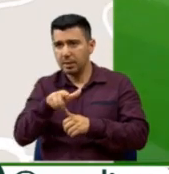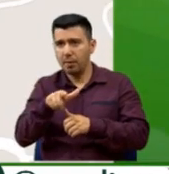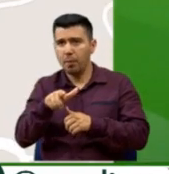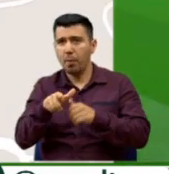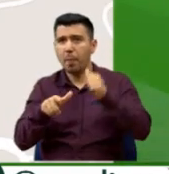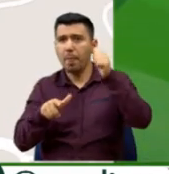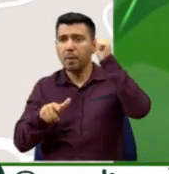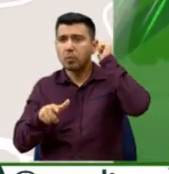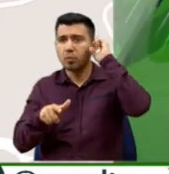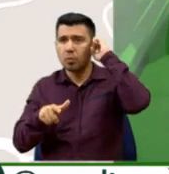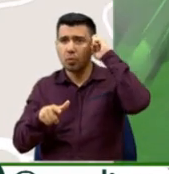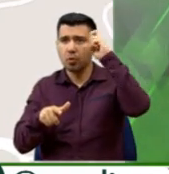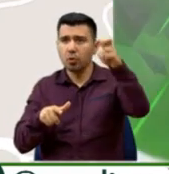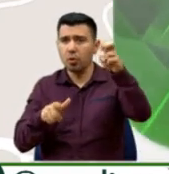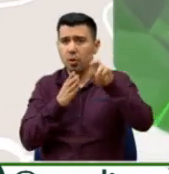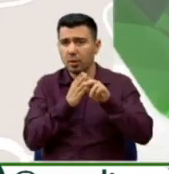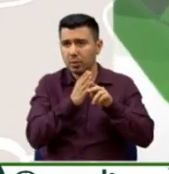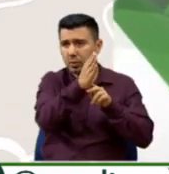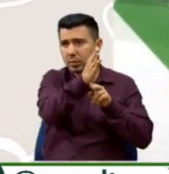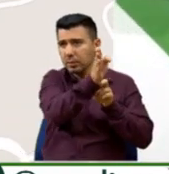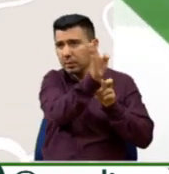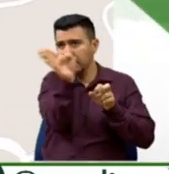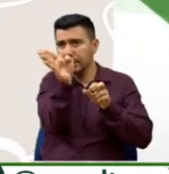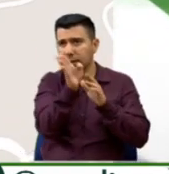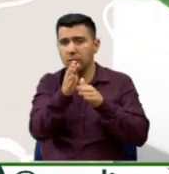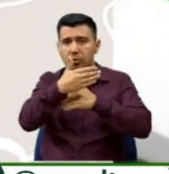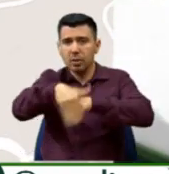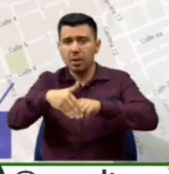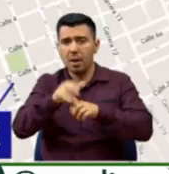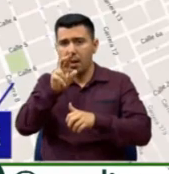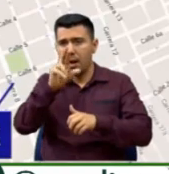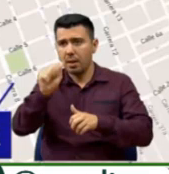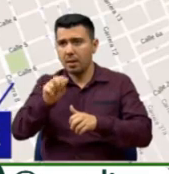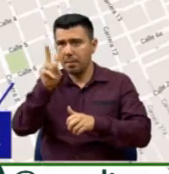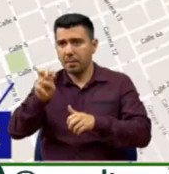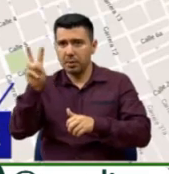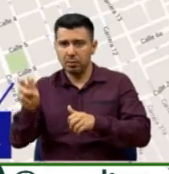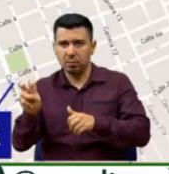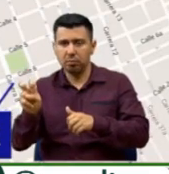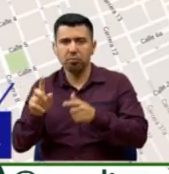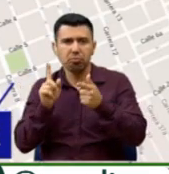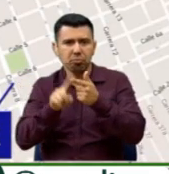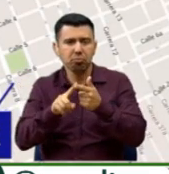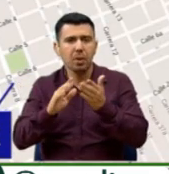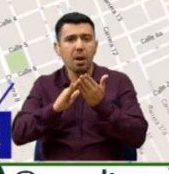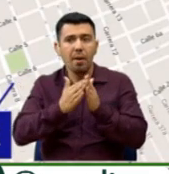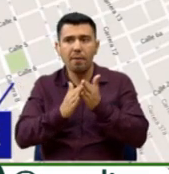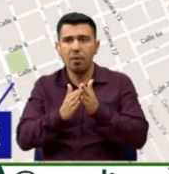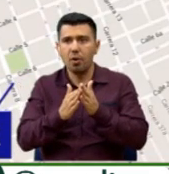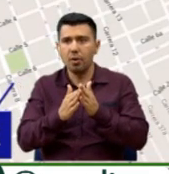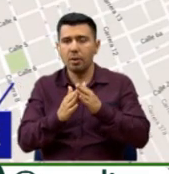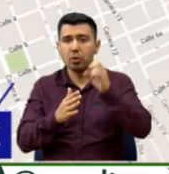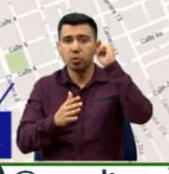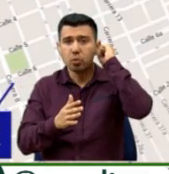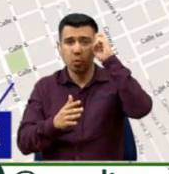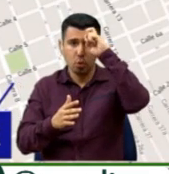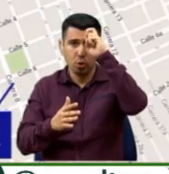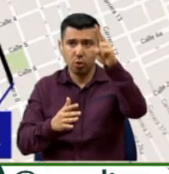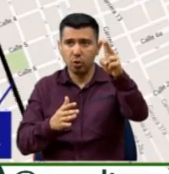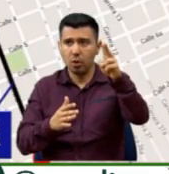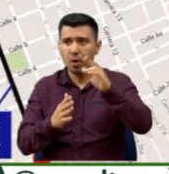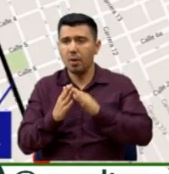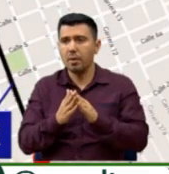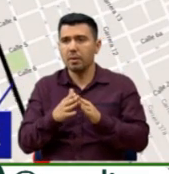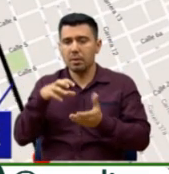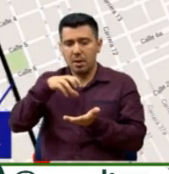Sentido sur-norte, sobre toda la carrera 27. en el municipio de Florida Blanca, sentido sur-norte,